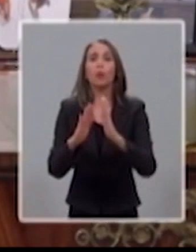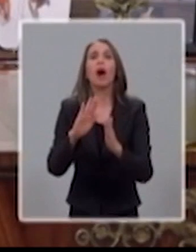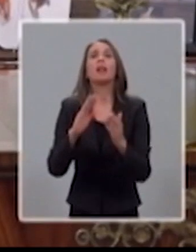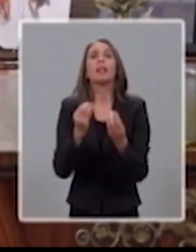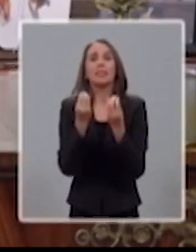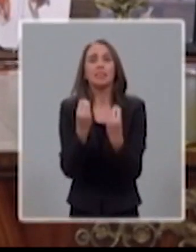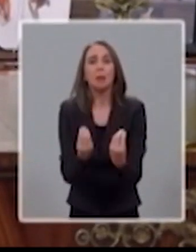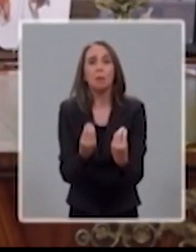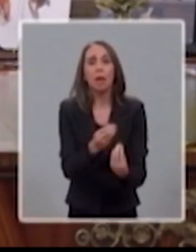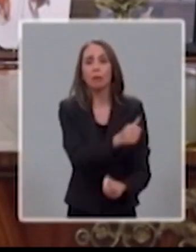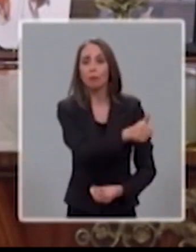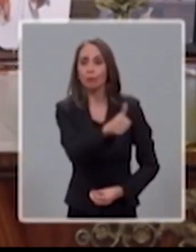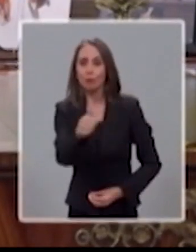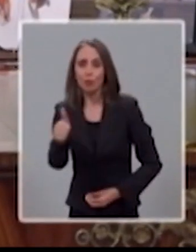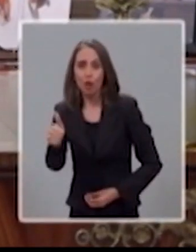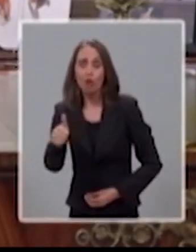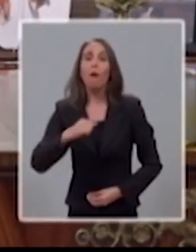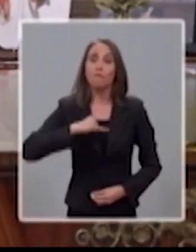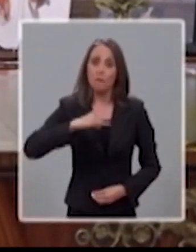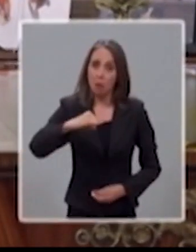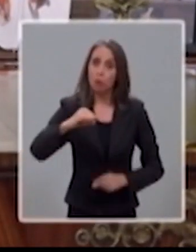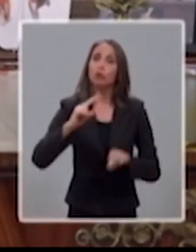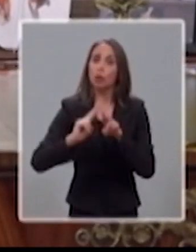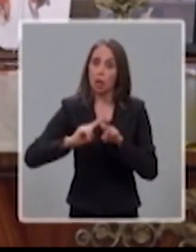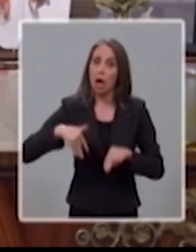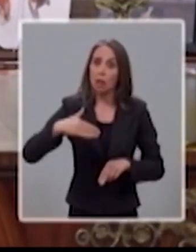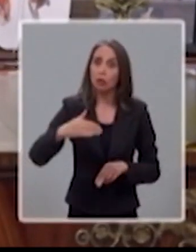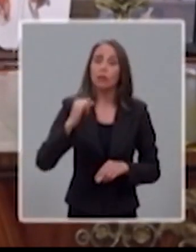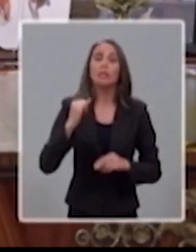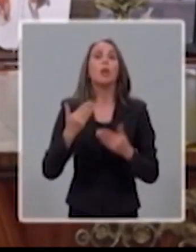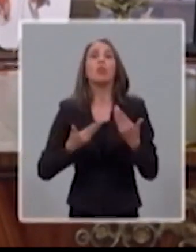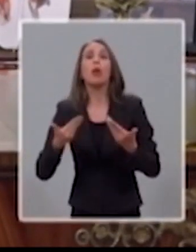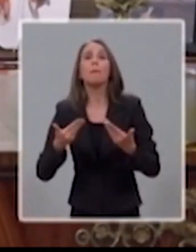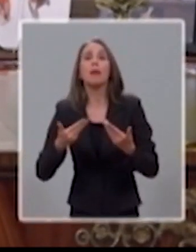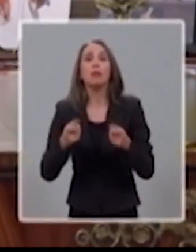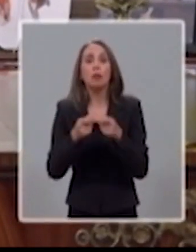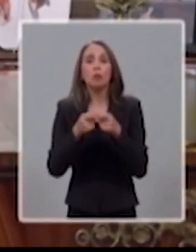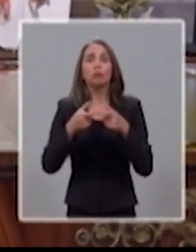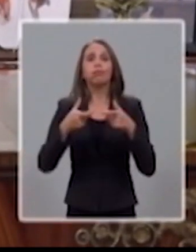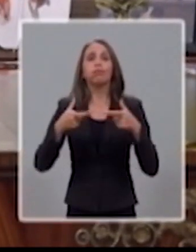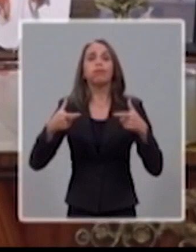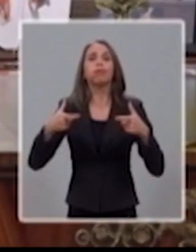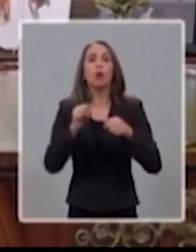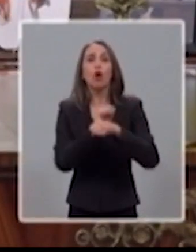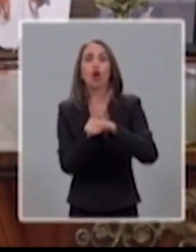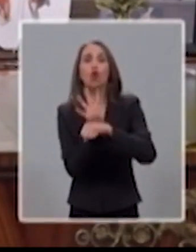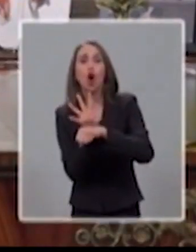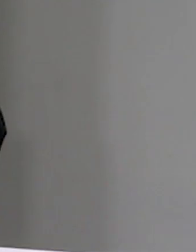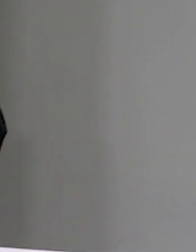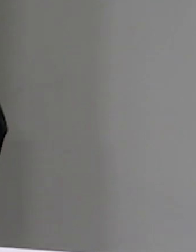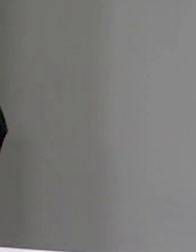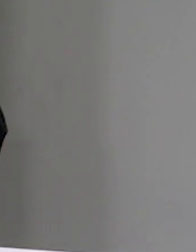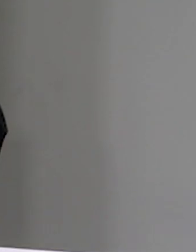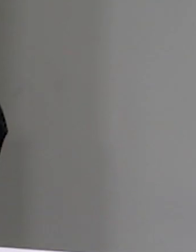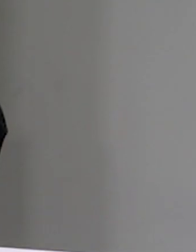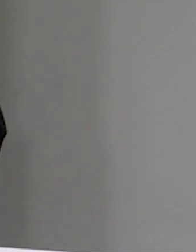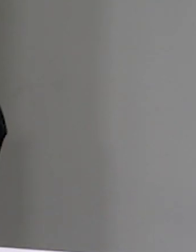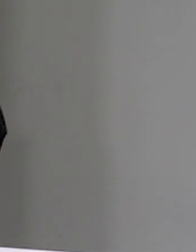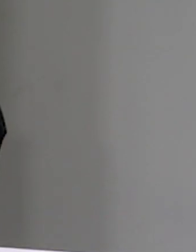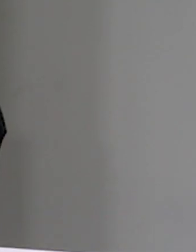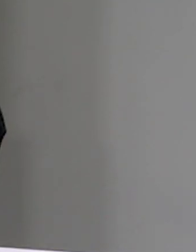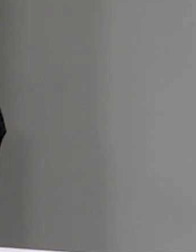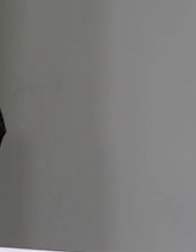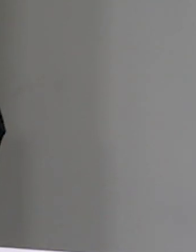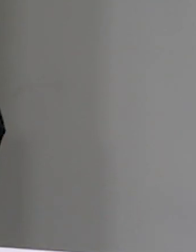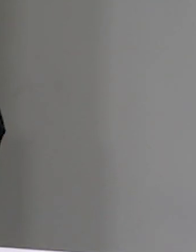sábado registró su primera muerte por la pandemia. Si la evolución del coronavirus así lo exige. España